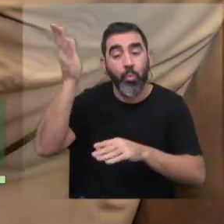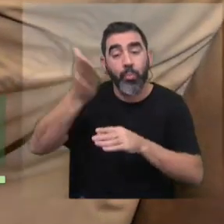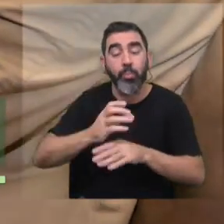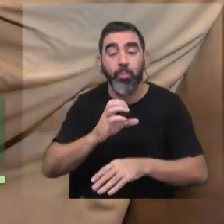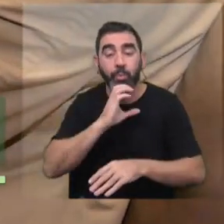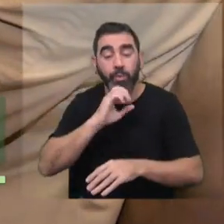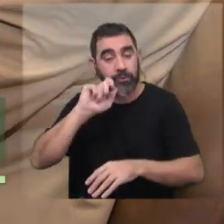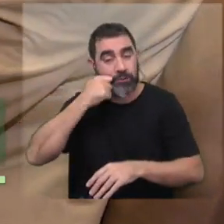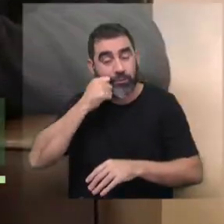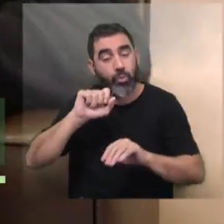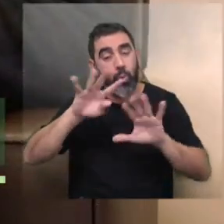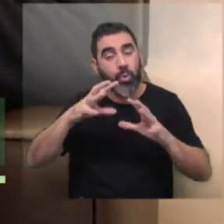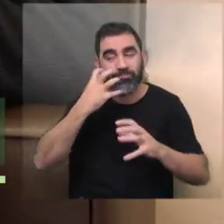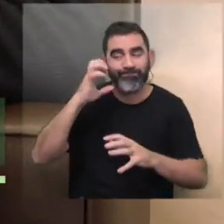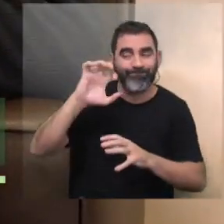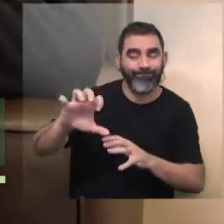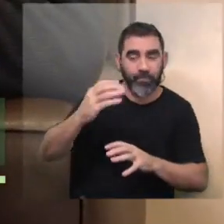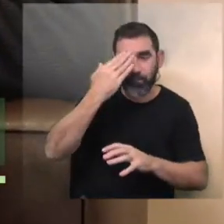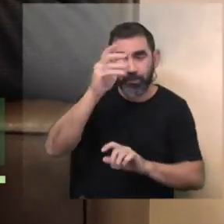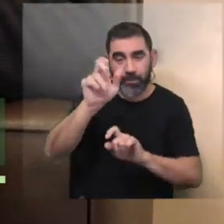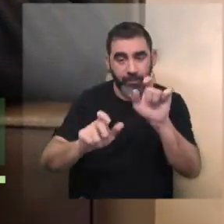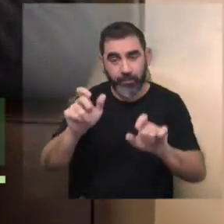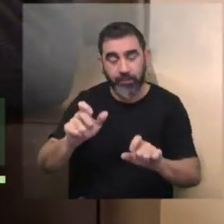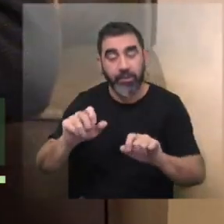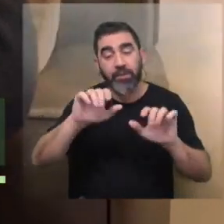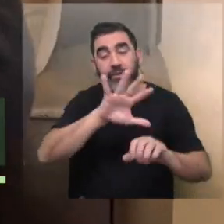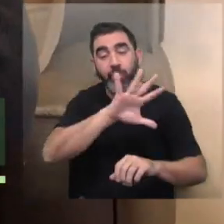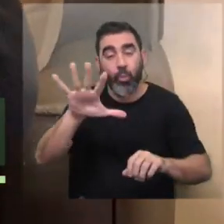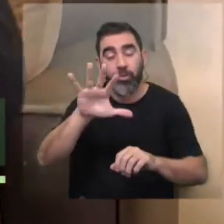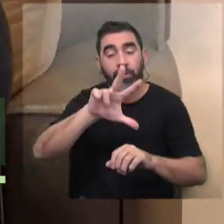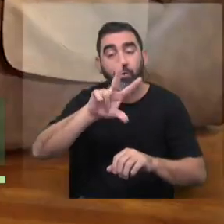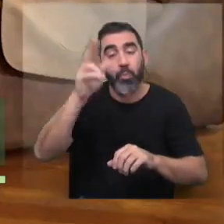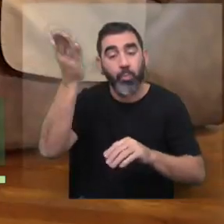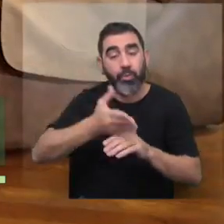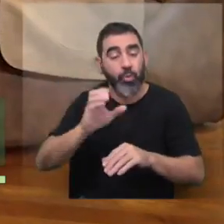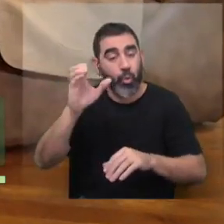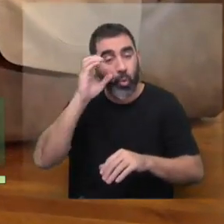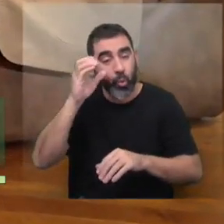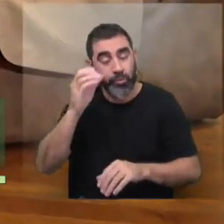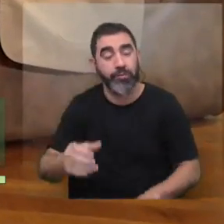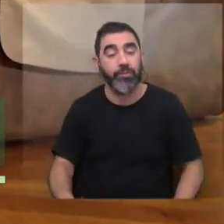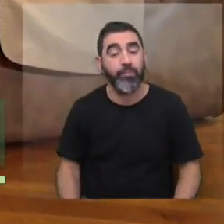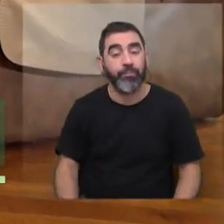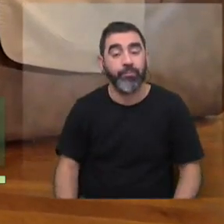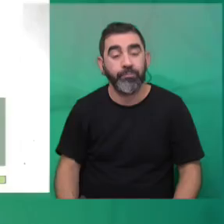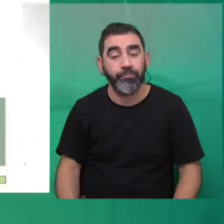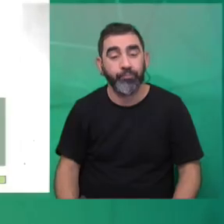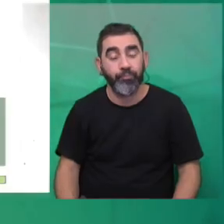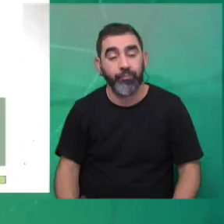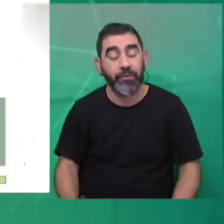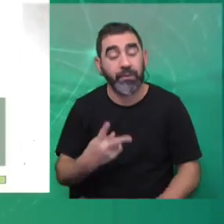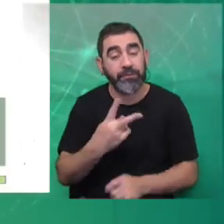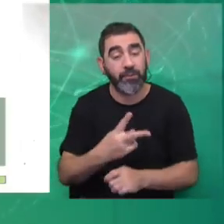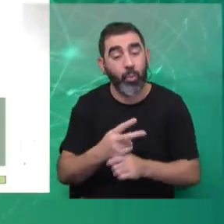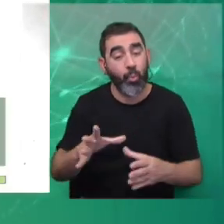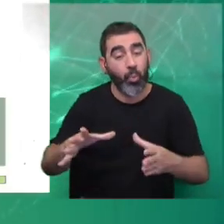simpatías y nueve de antipatía entre los frenteamplistas contra 55 y 32 por de Cos respectivamente en segundo lugar